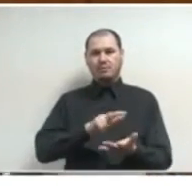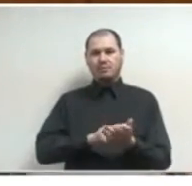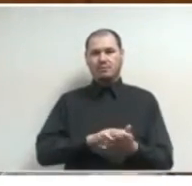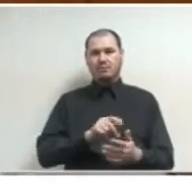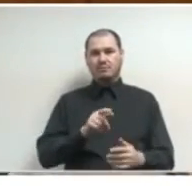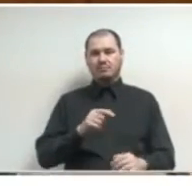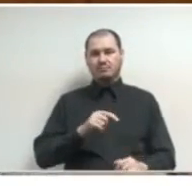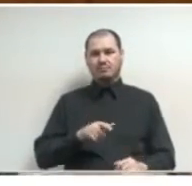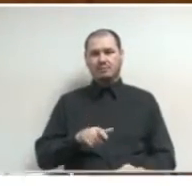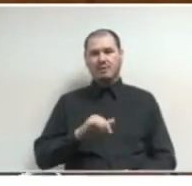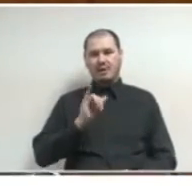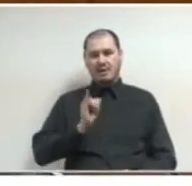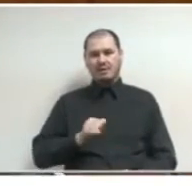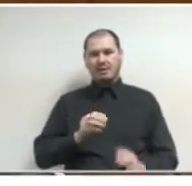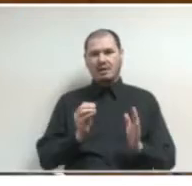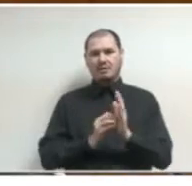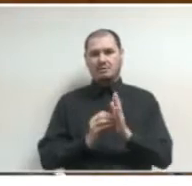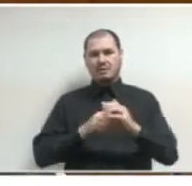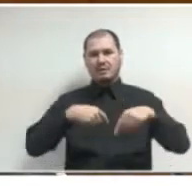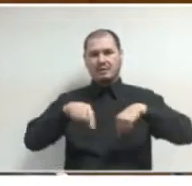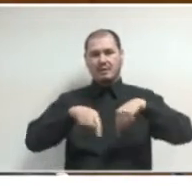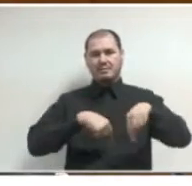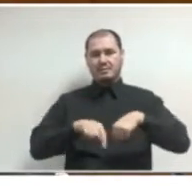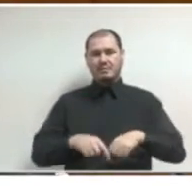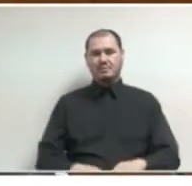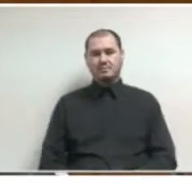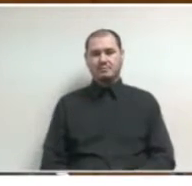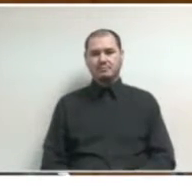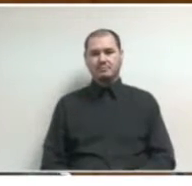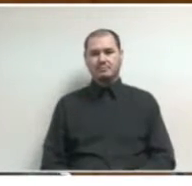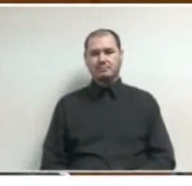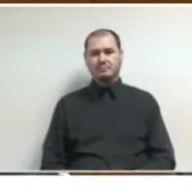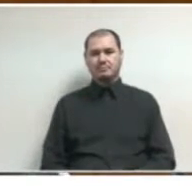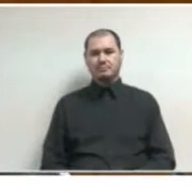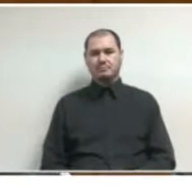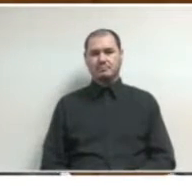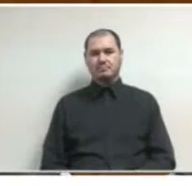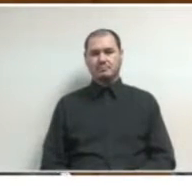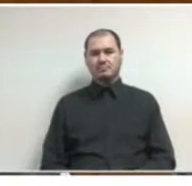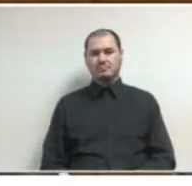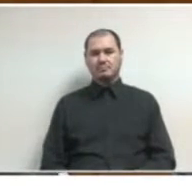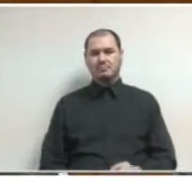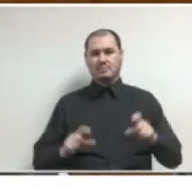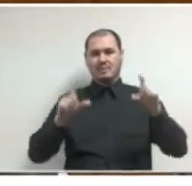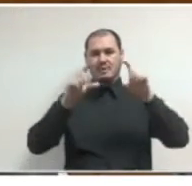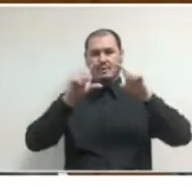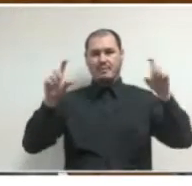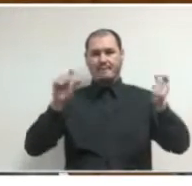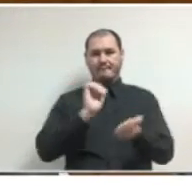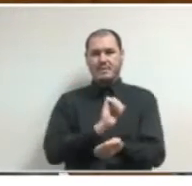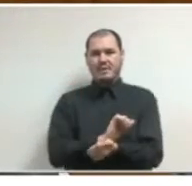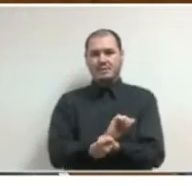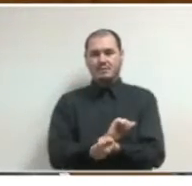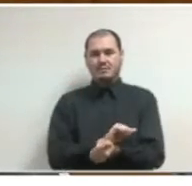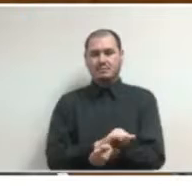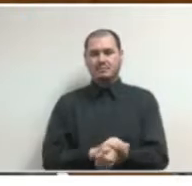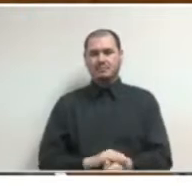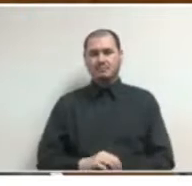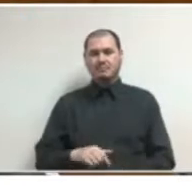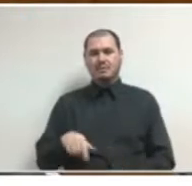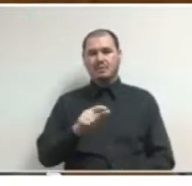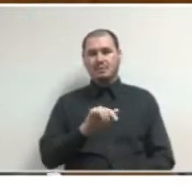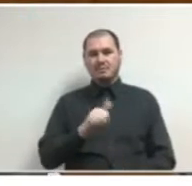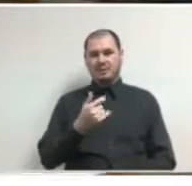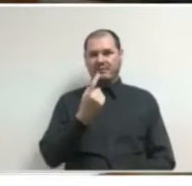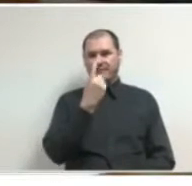por amor. Correcto. Hija, cuál es curioso. Ya pongo, te he visto buenos, oye, ya con Atengua Supe, oye,